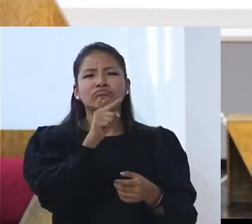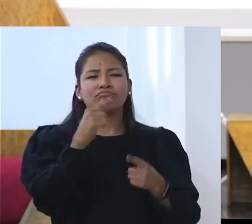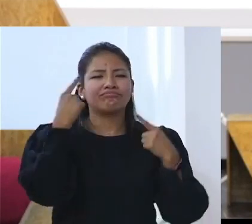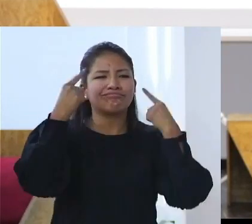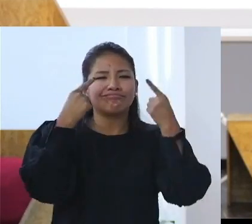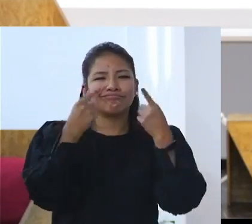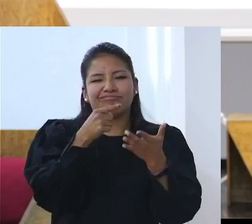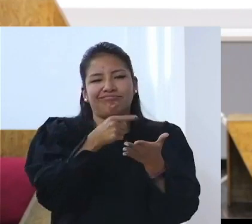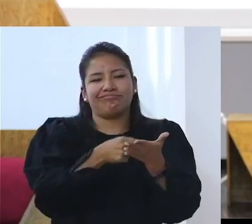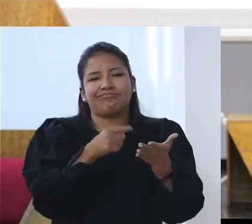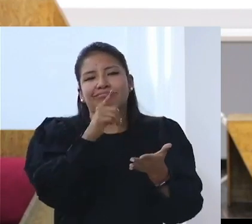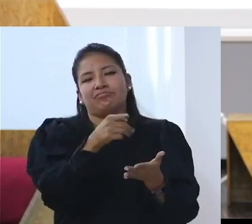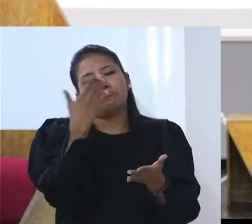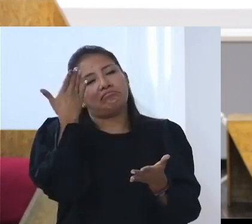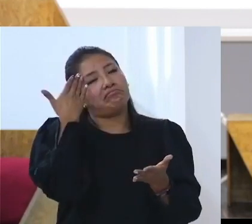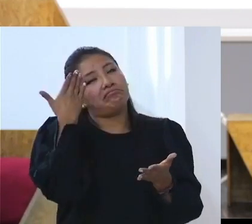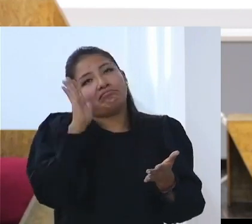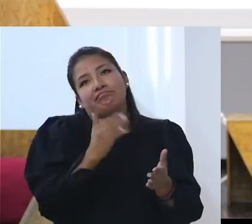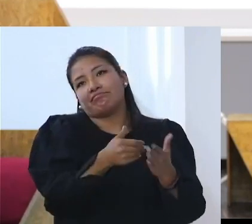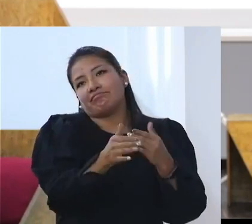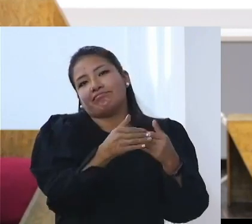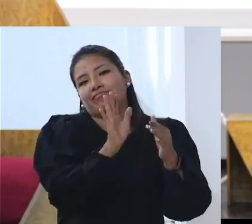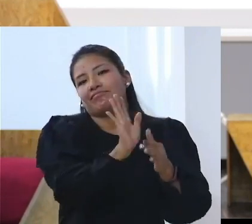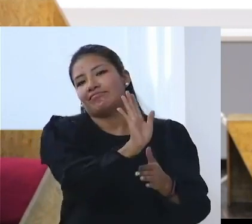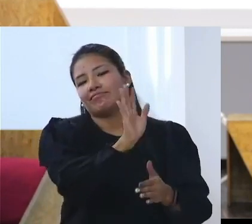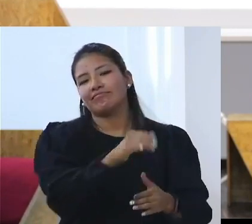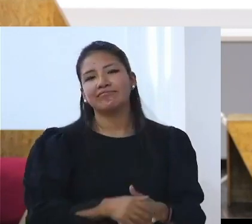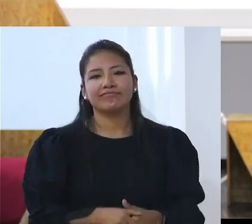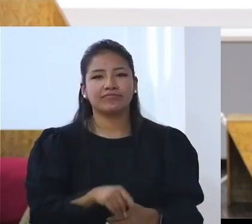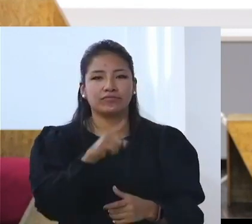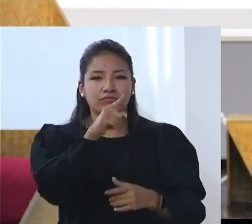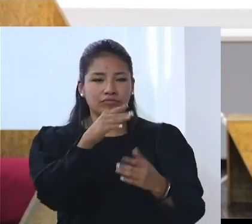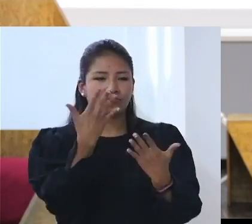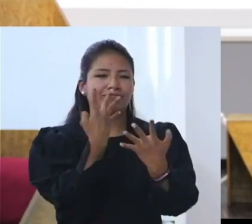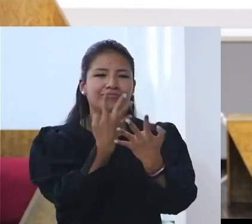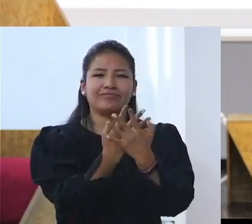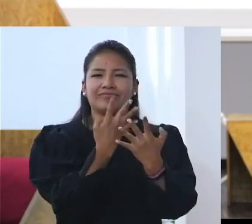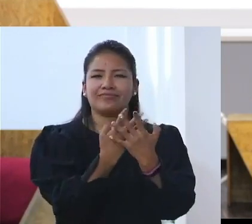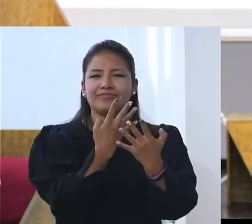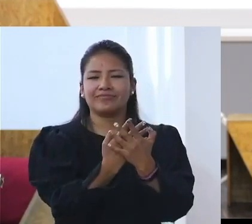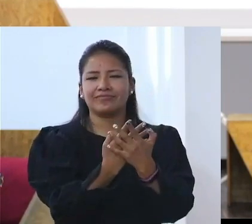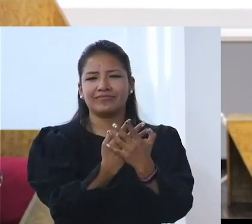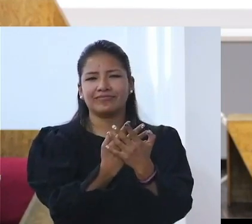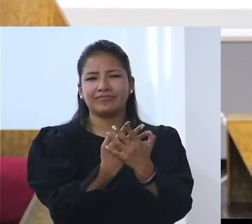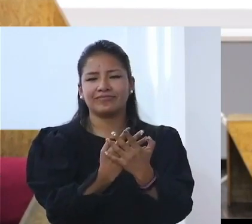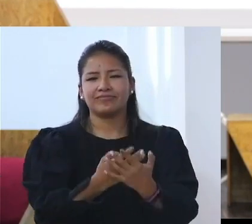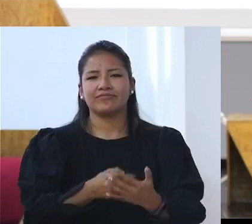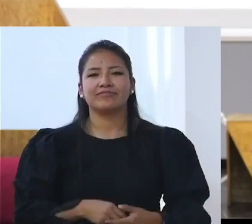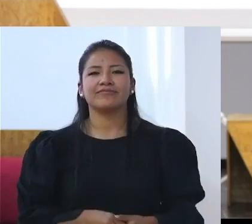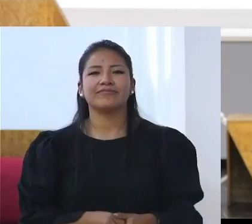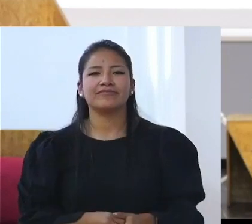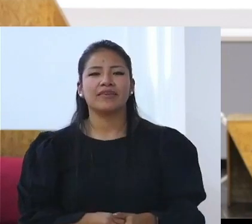aventura que tú ya verás será Tu cárcel